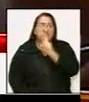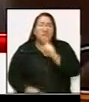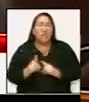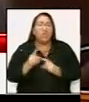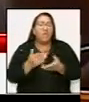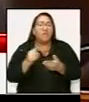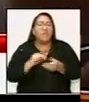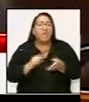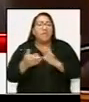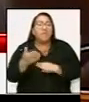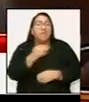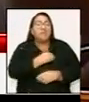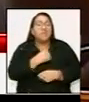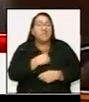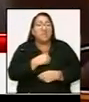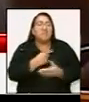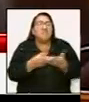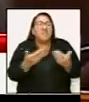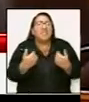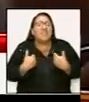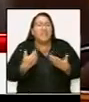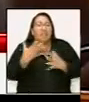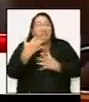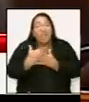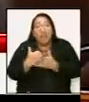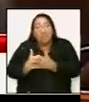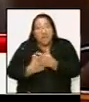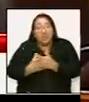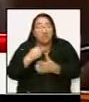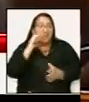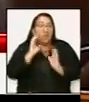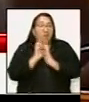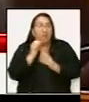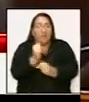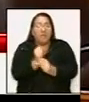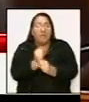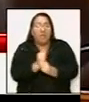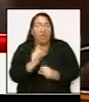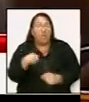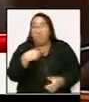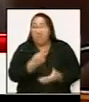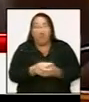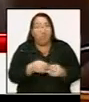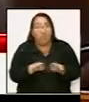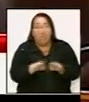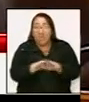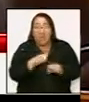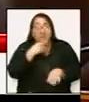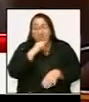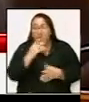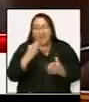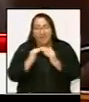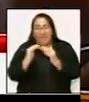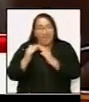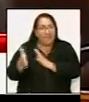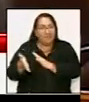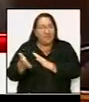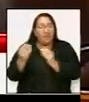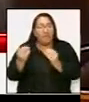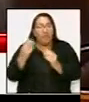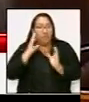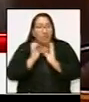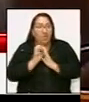acciones desde parte del Ejecutivo que tiendan a disminuir el trabajo no remunerado de las mujeres.